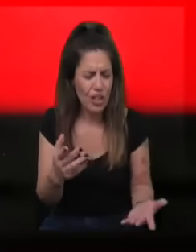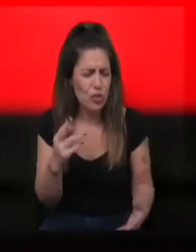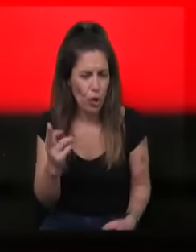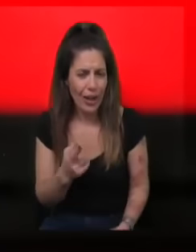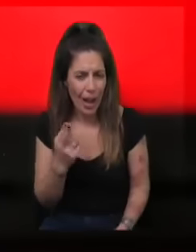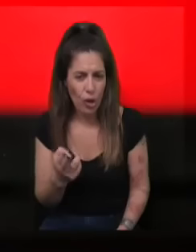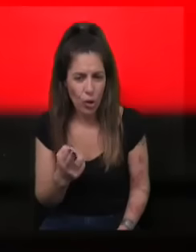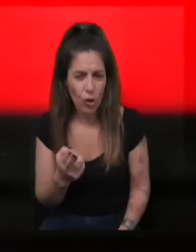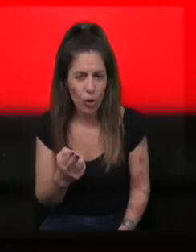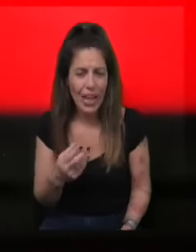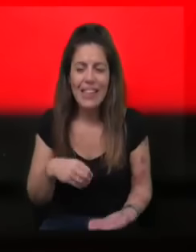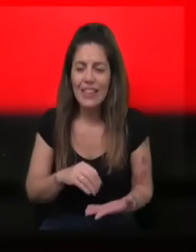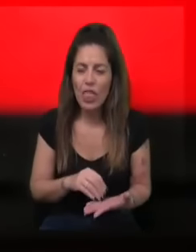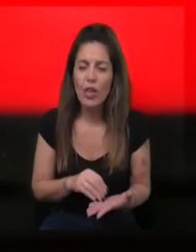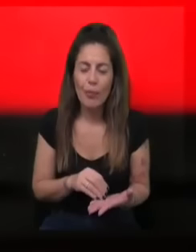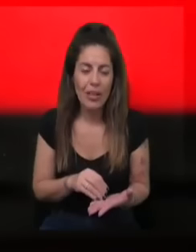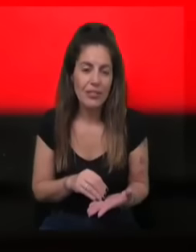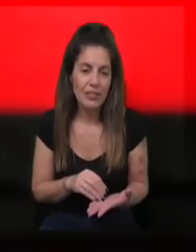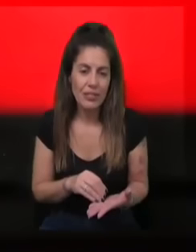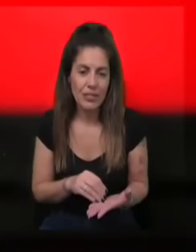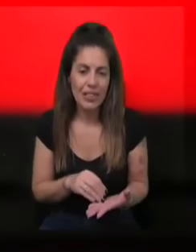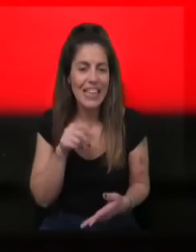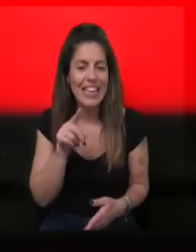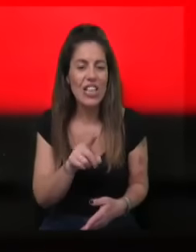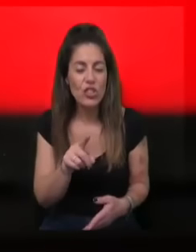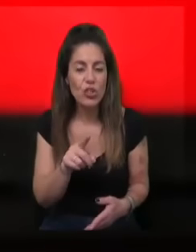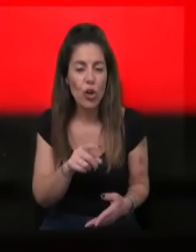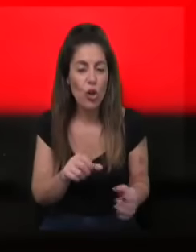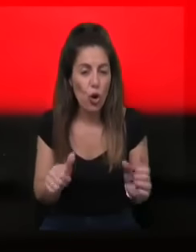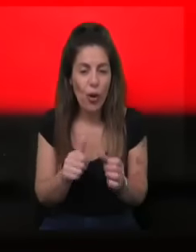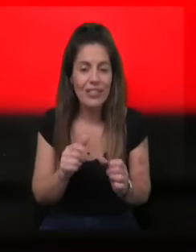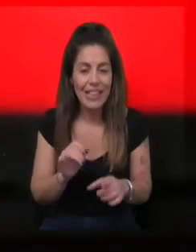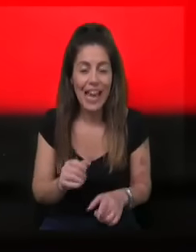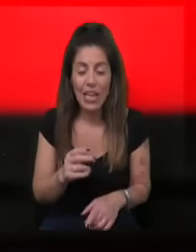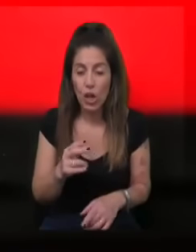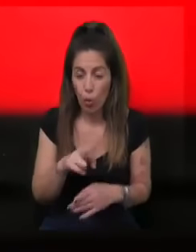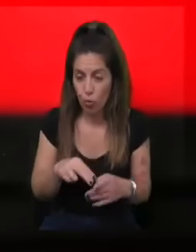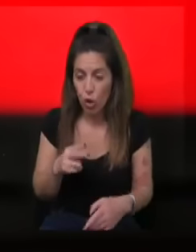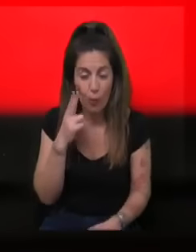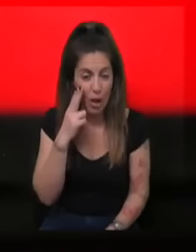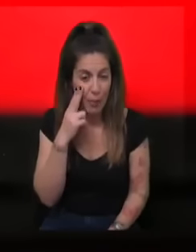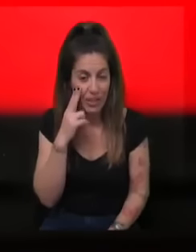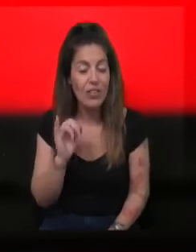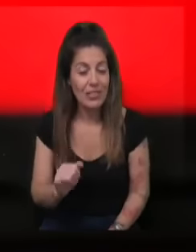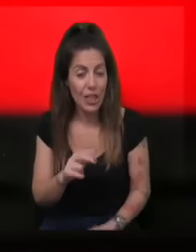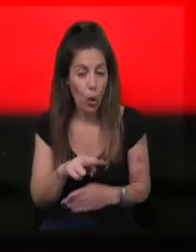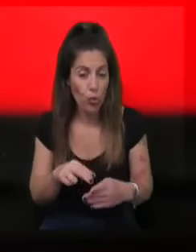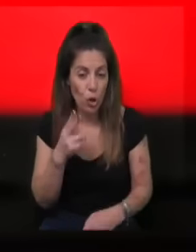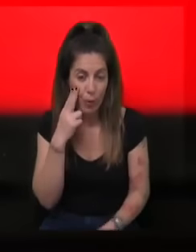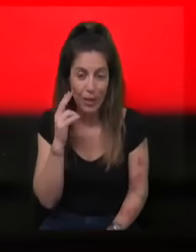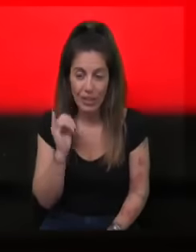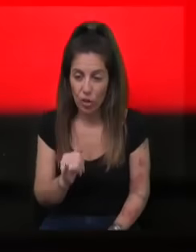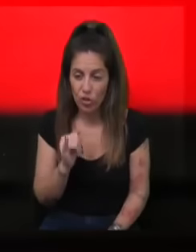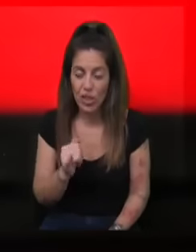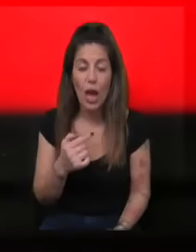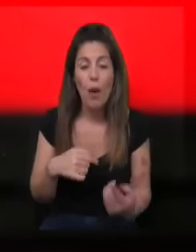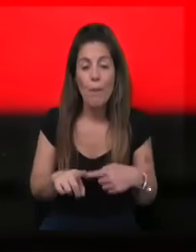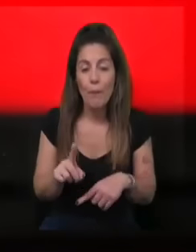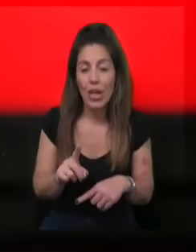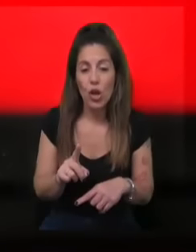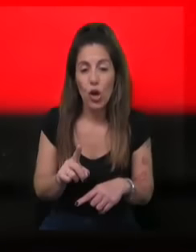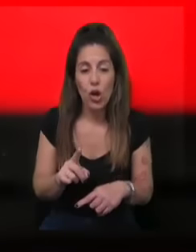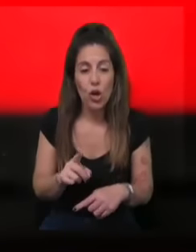y además este eso no quita que hay usos problemáticos sí que hay usos problemáticos pero yo Hey